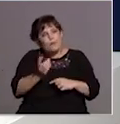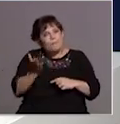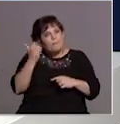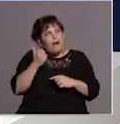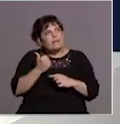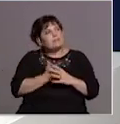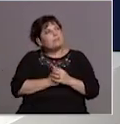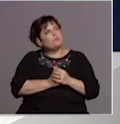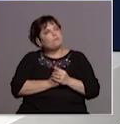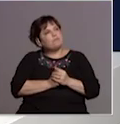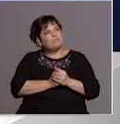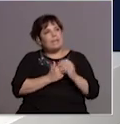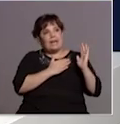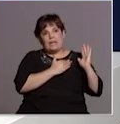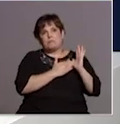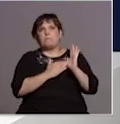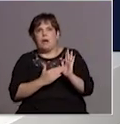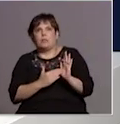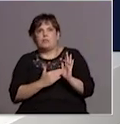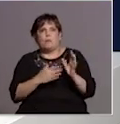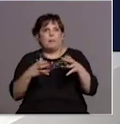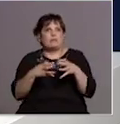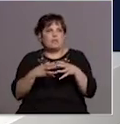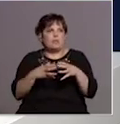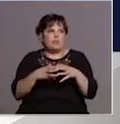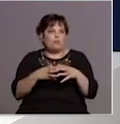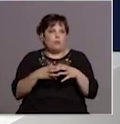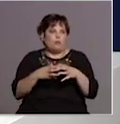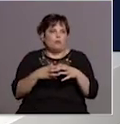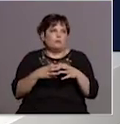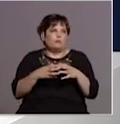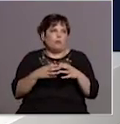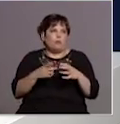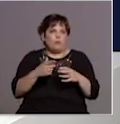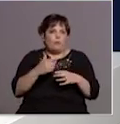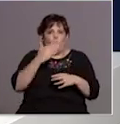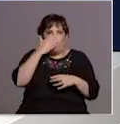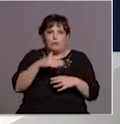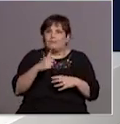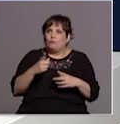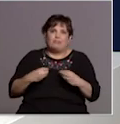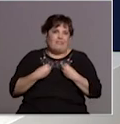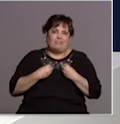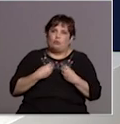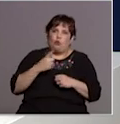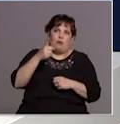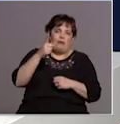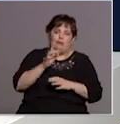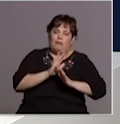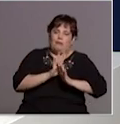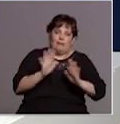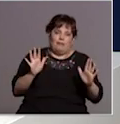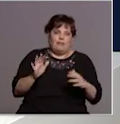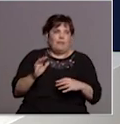digamos respaldo incluso dentro del partido el resto como digamos la última tabla de salvación en medio de